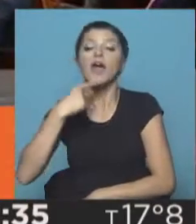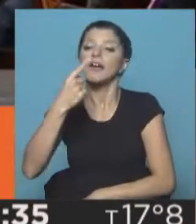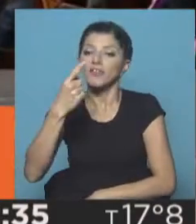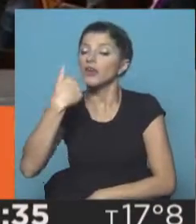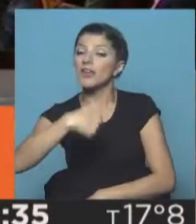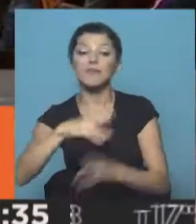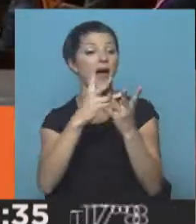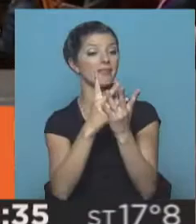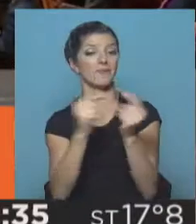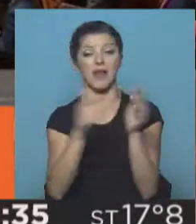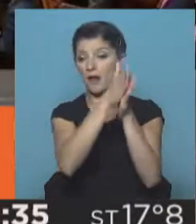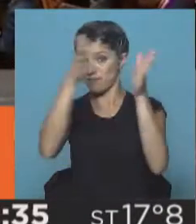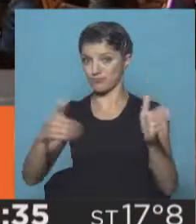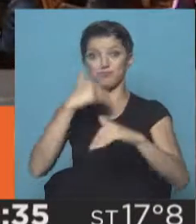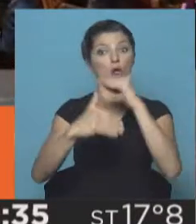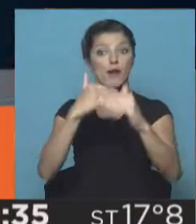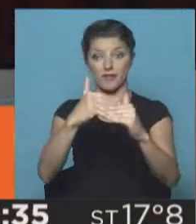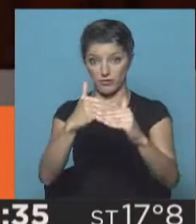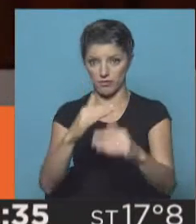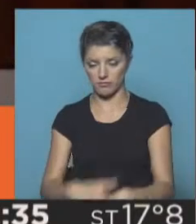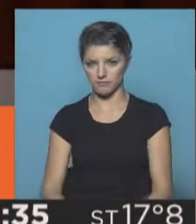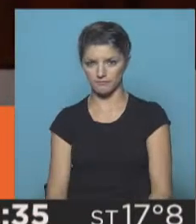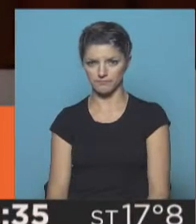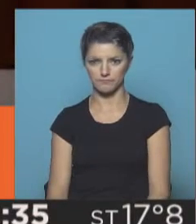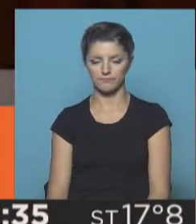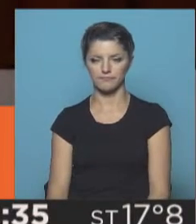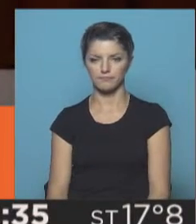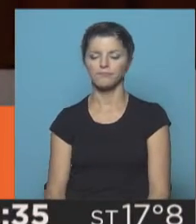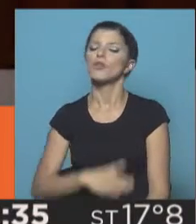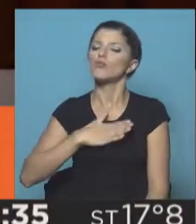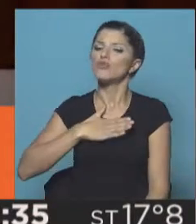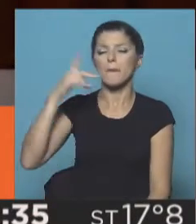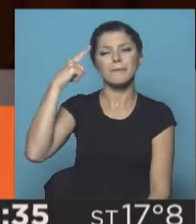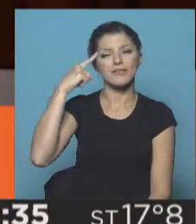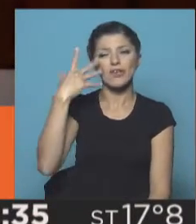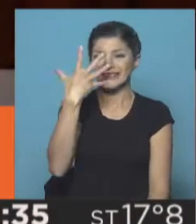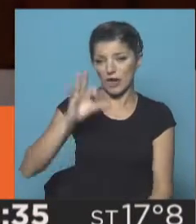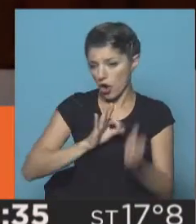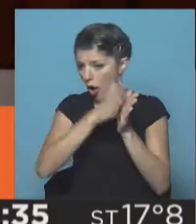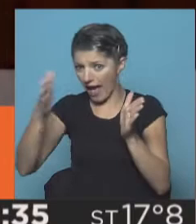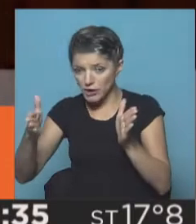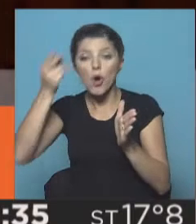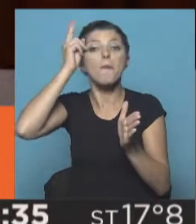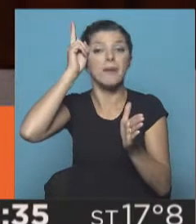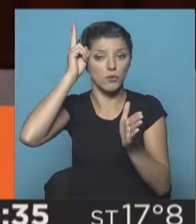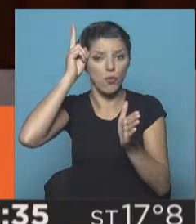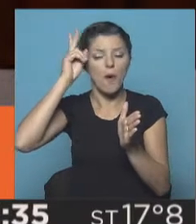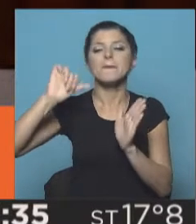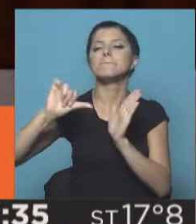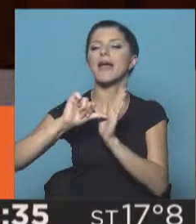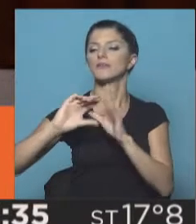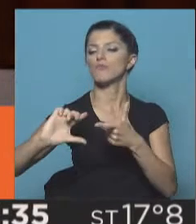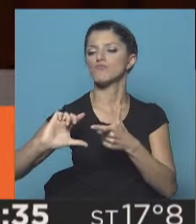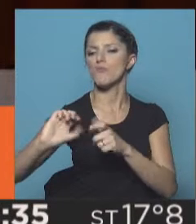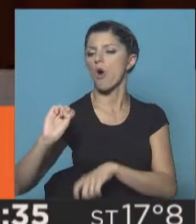fin del ciclo progresista. Anhelo que en 5 años el Perú sea un país moderno,